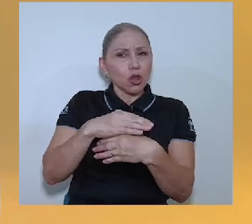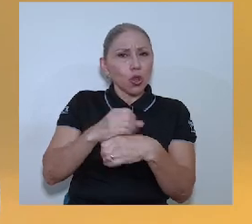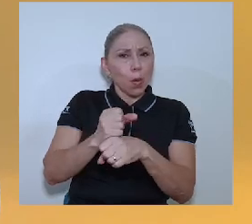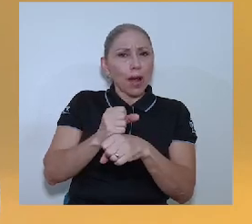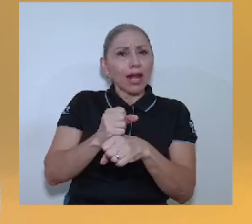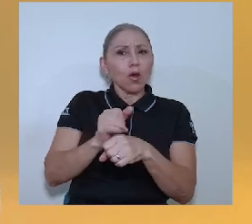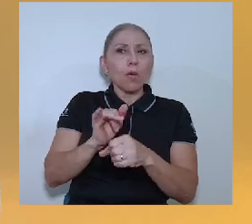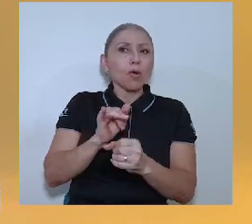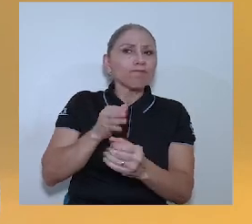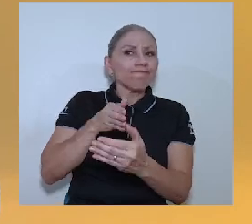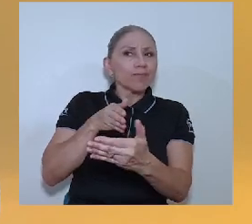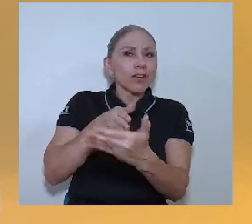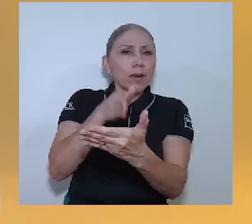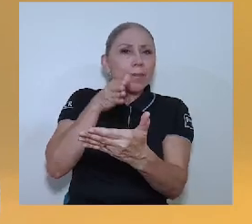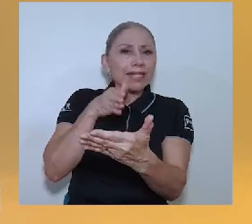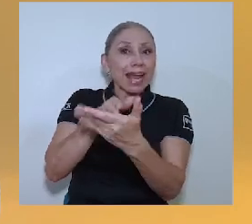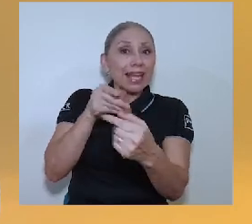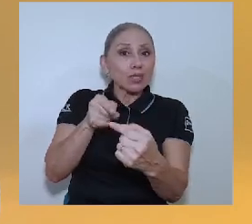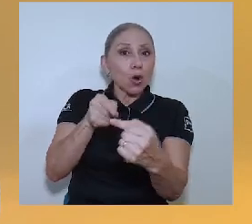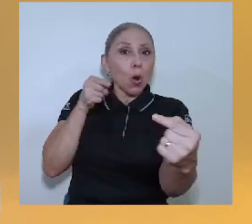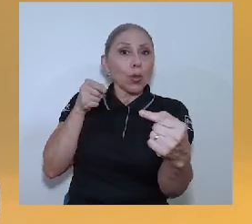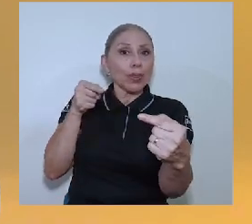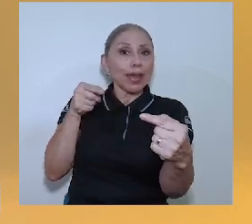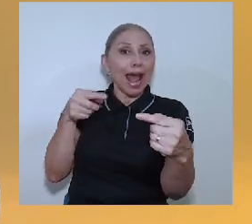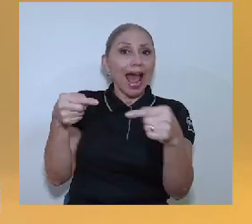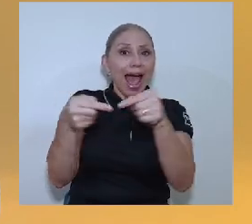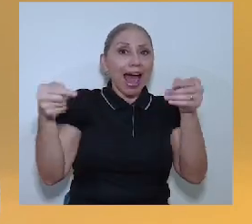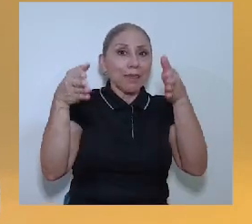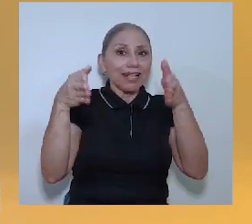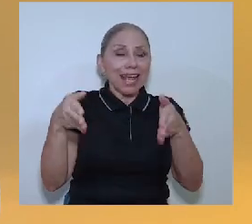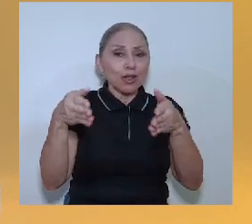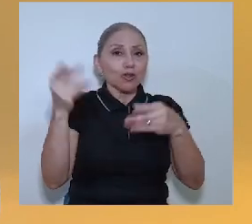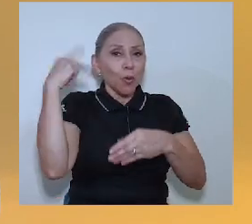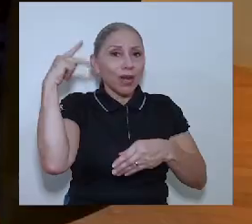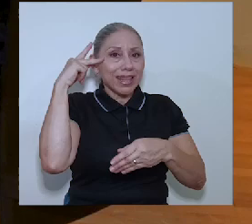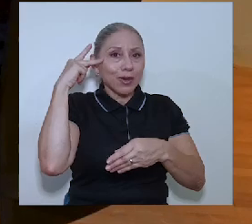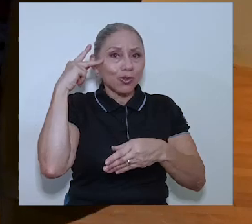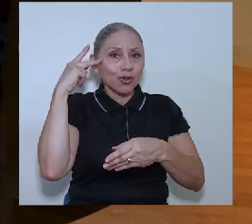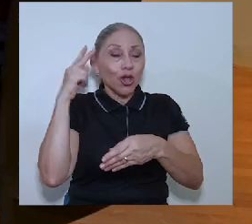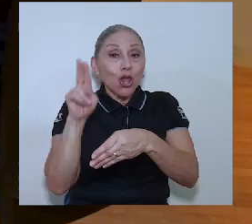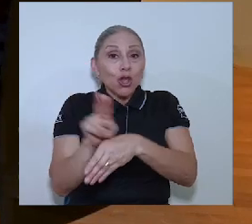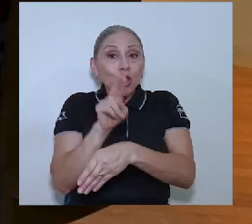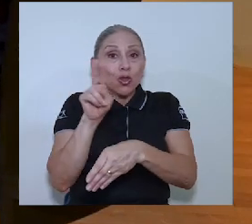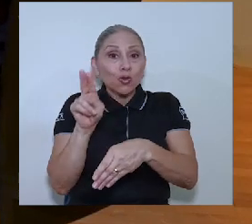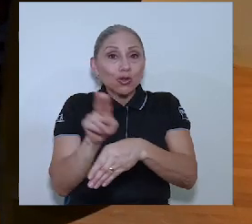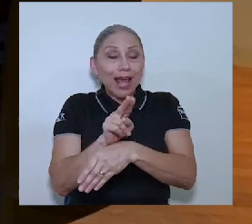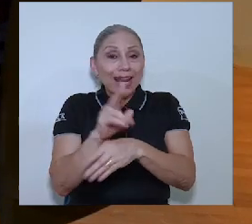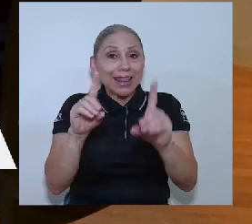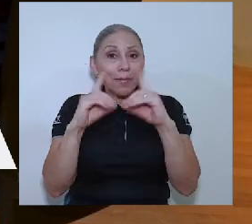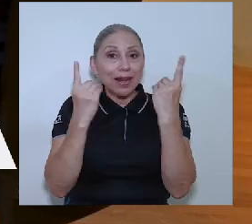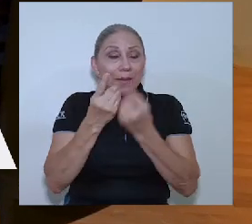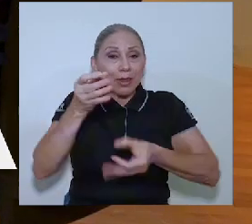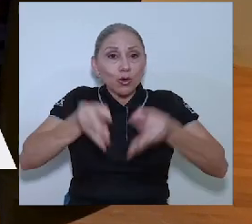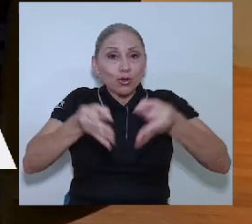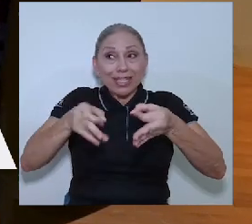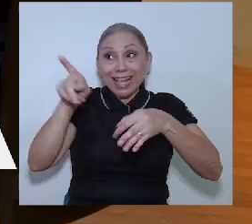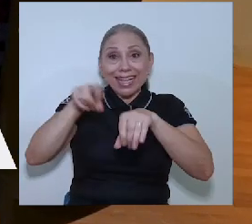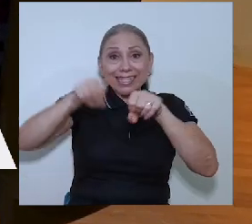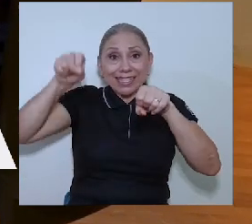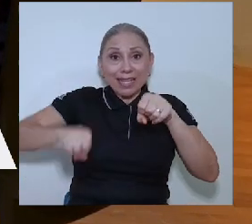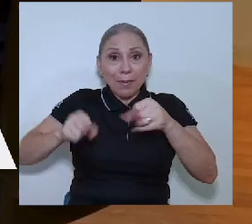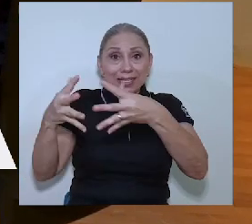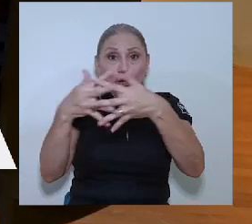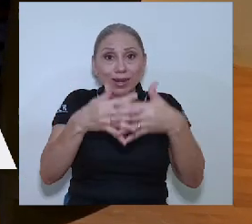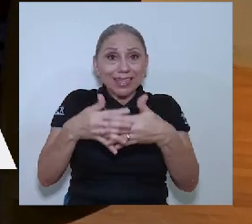adversarios políticos y utilizar el Departamento de Justicia, que en el sistema estadounidense es también la